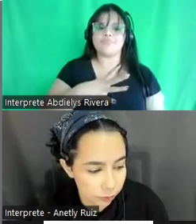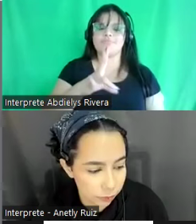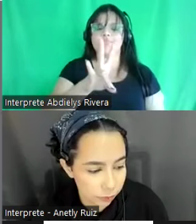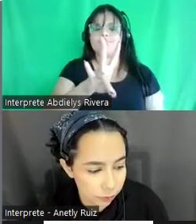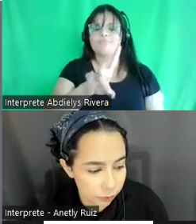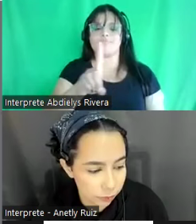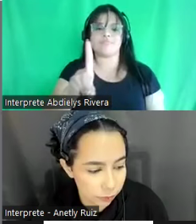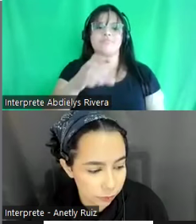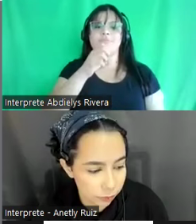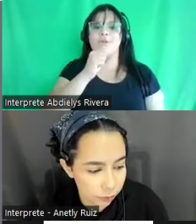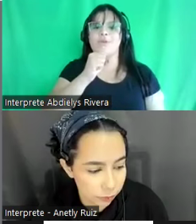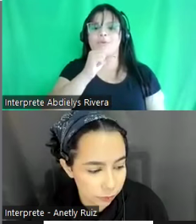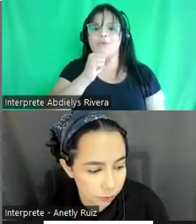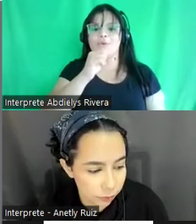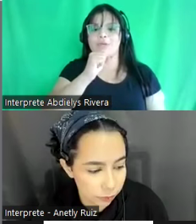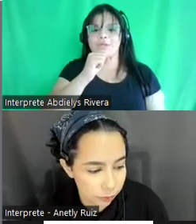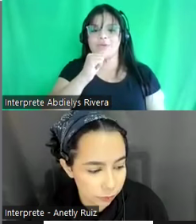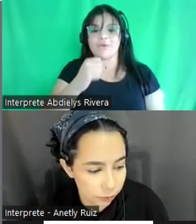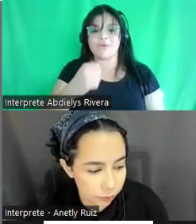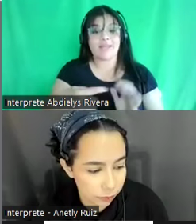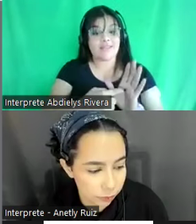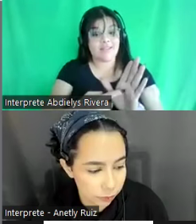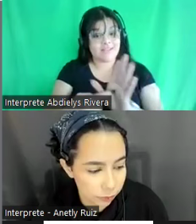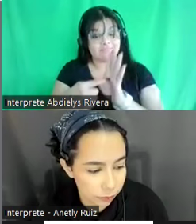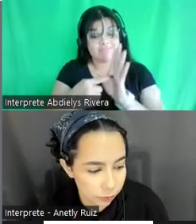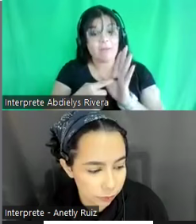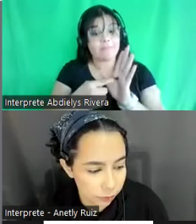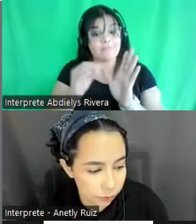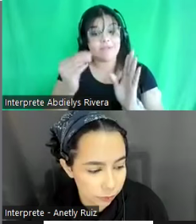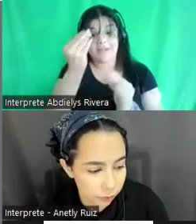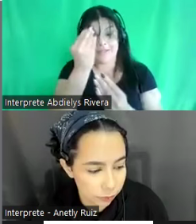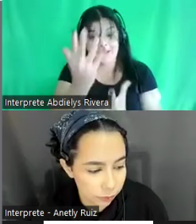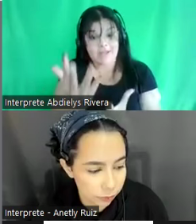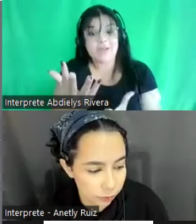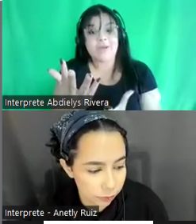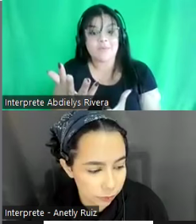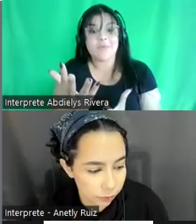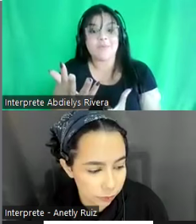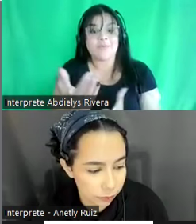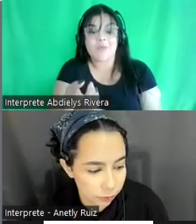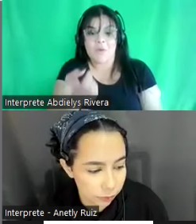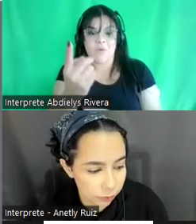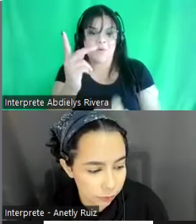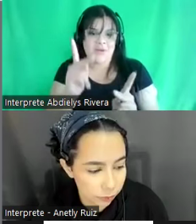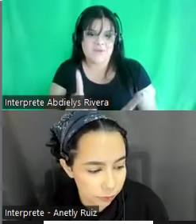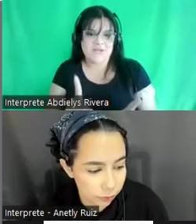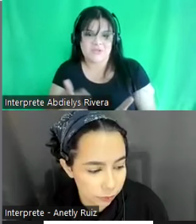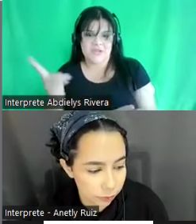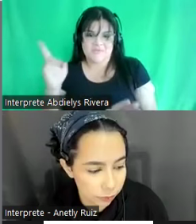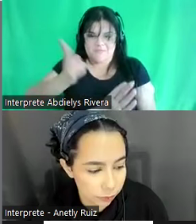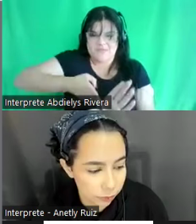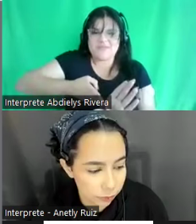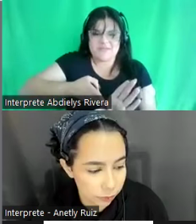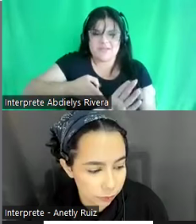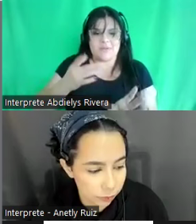que destacar que este caso particular fue compartido por uno de los participantes. Esperemos, ¿verdad?, que este participante esté